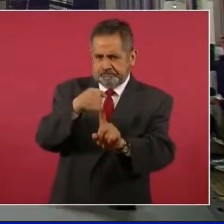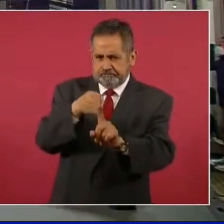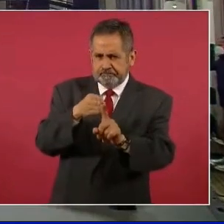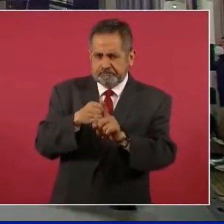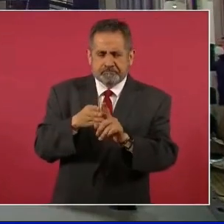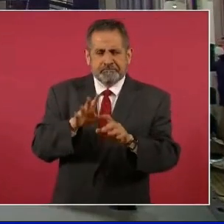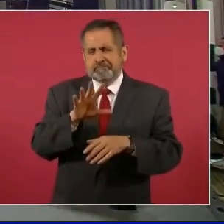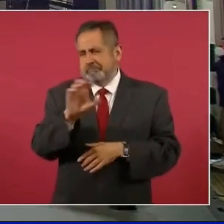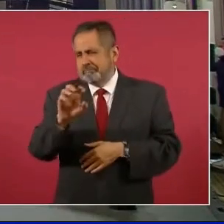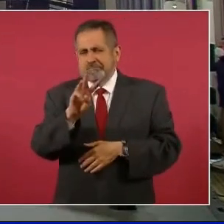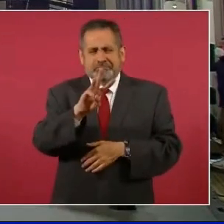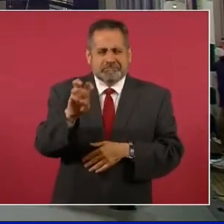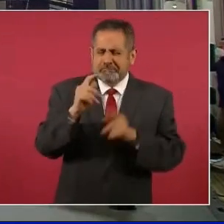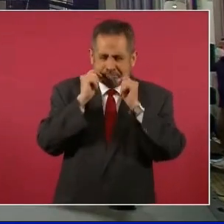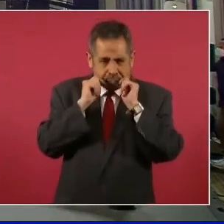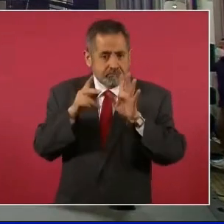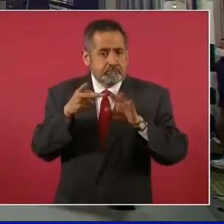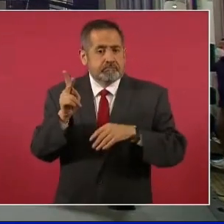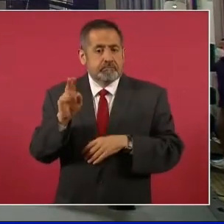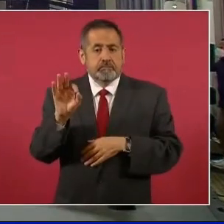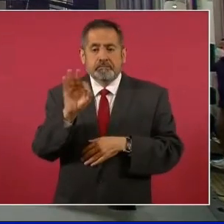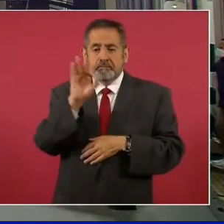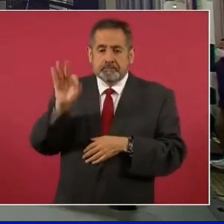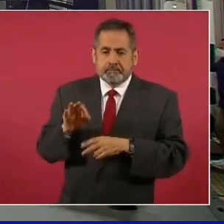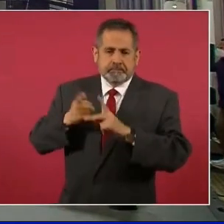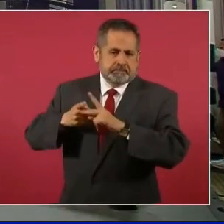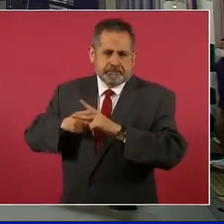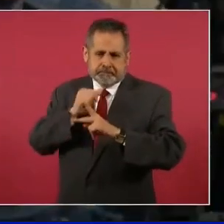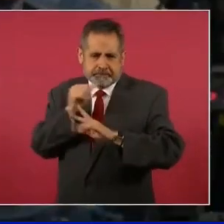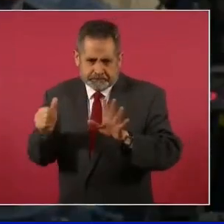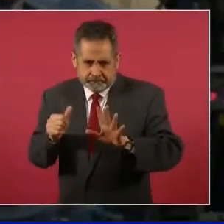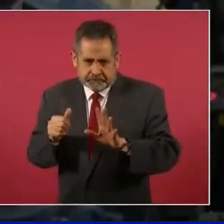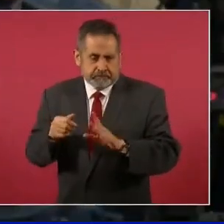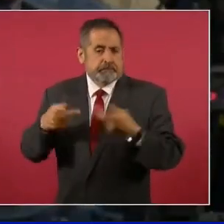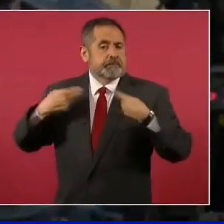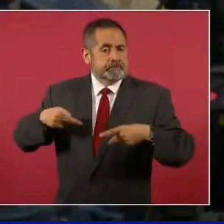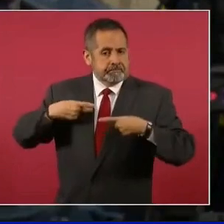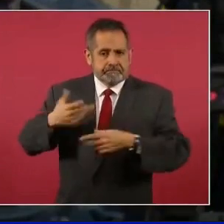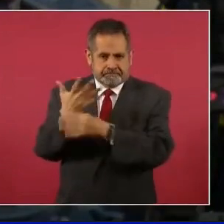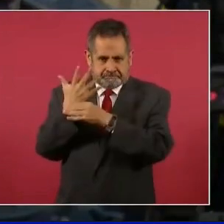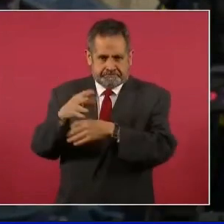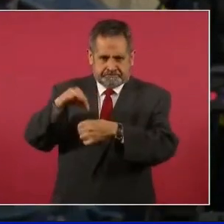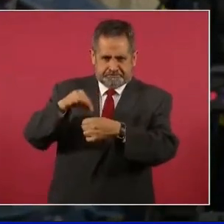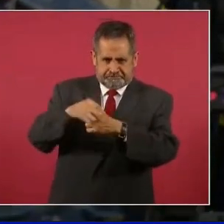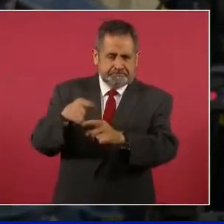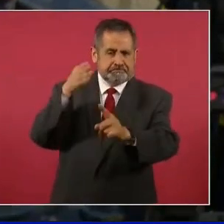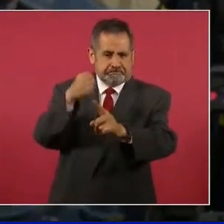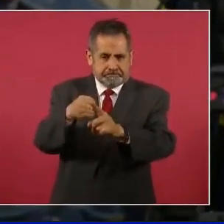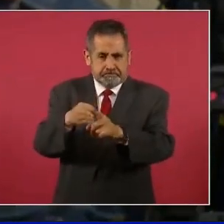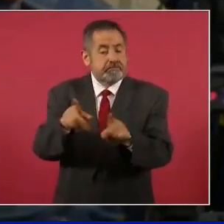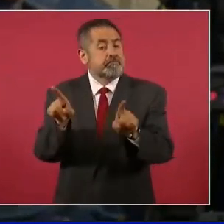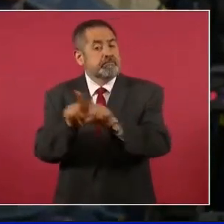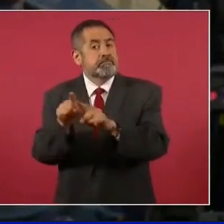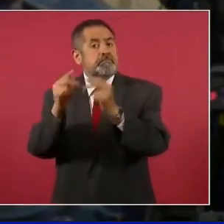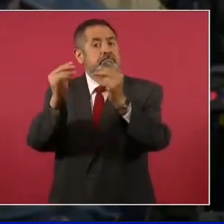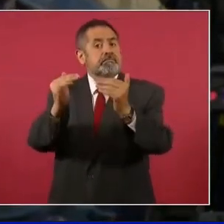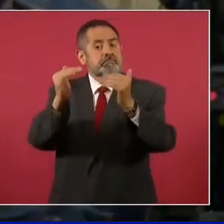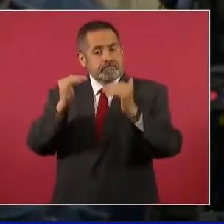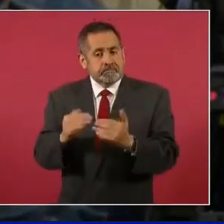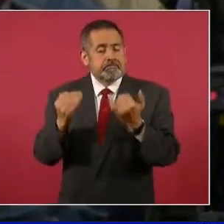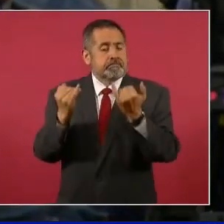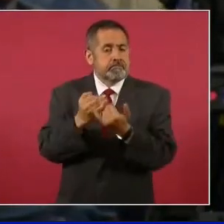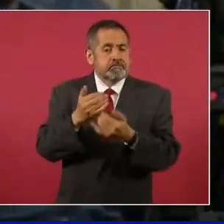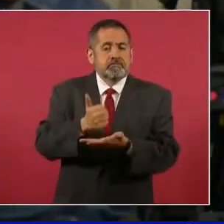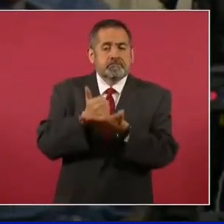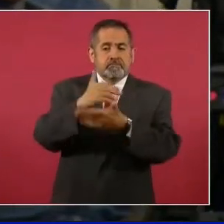sean 500, sean 300, pero que todos los elija el pueblo. Pero que esto también aterrice a los municipios, que los ayuntamientos, regidores y